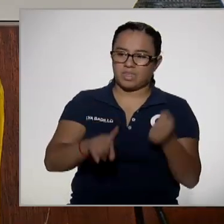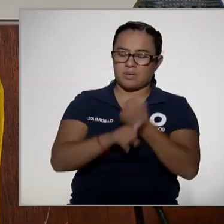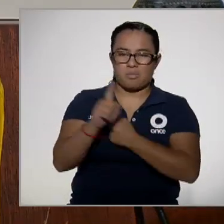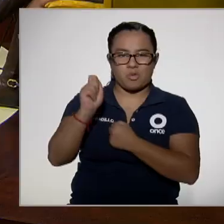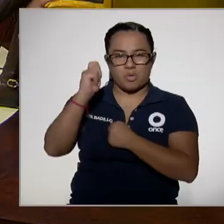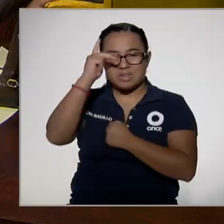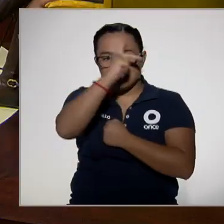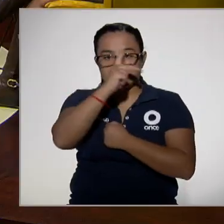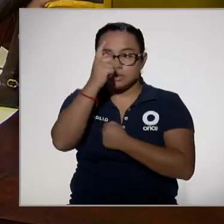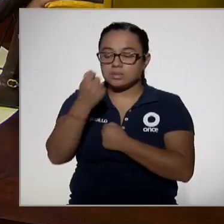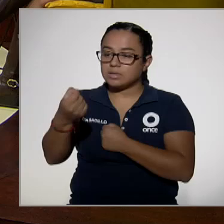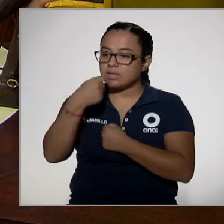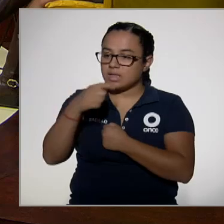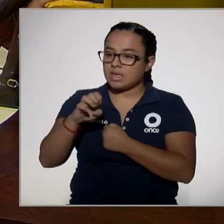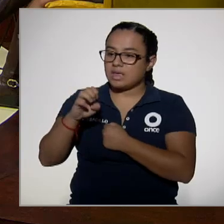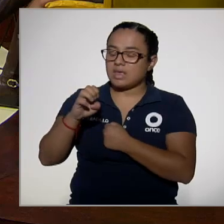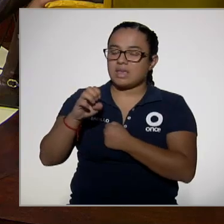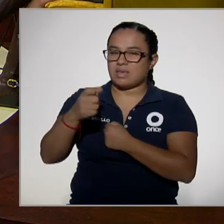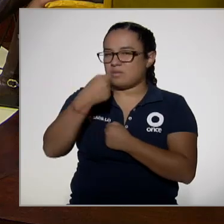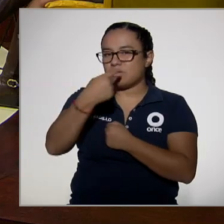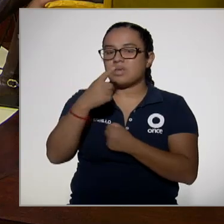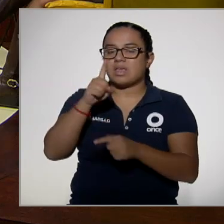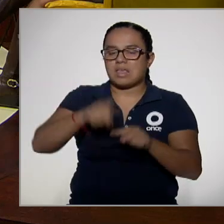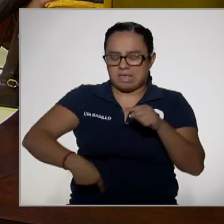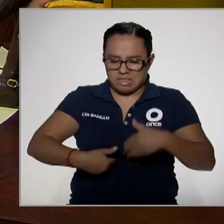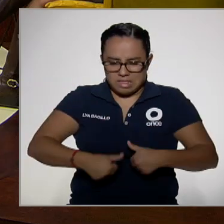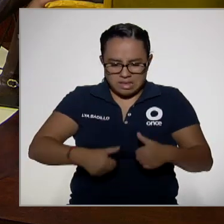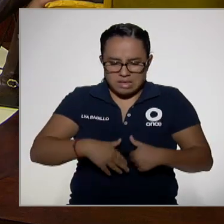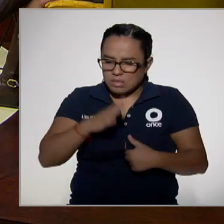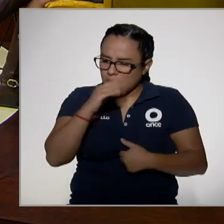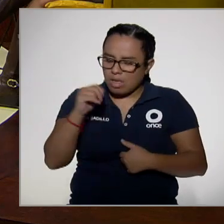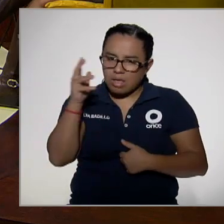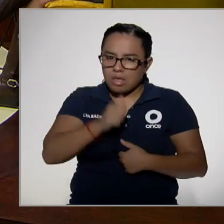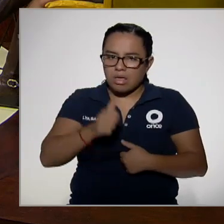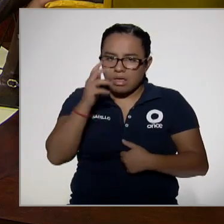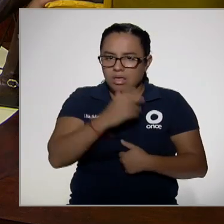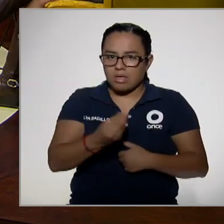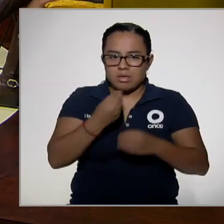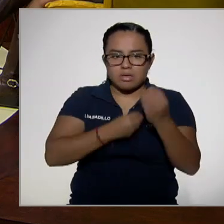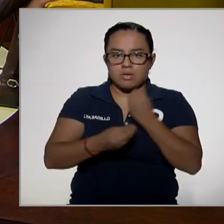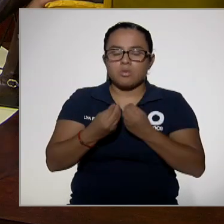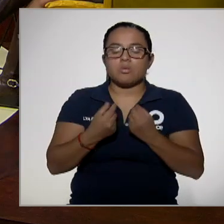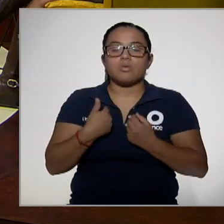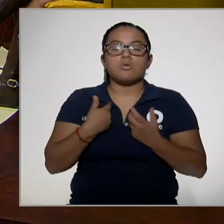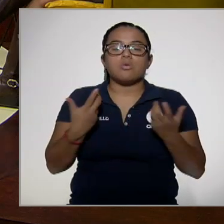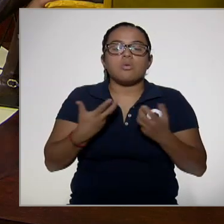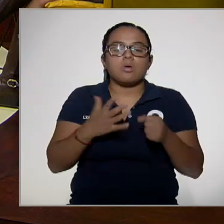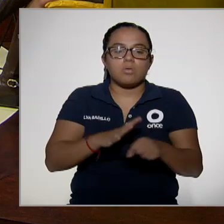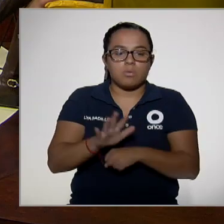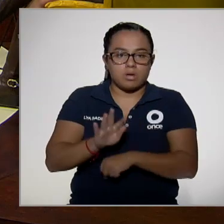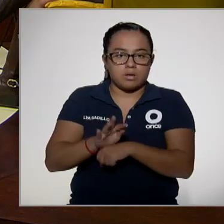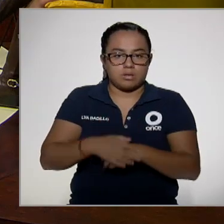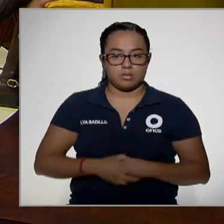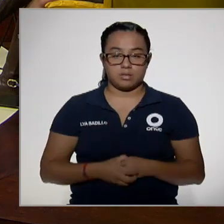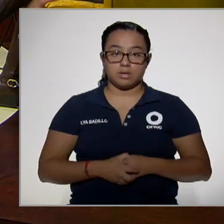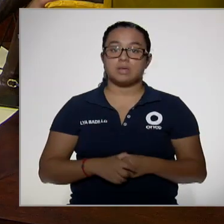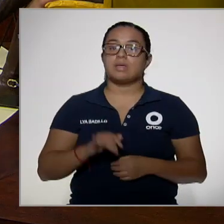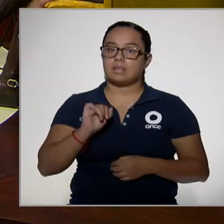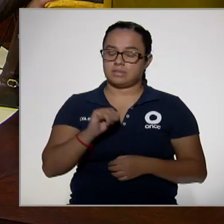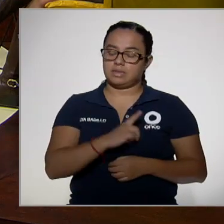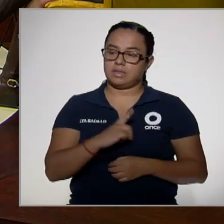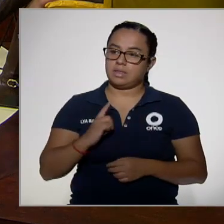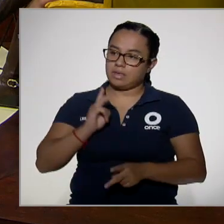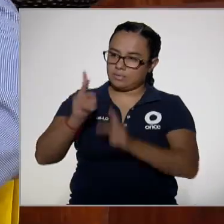dan metilfenidato y le quita el hambre no quiere comer qué puedo hacer ojo aquí sí a hablar con el